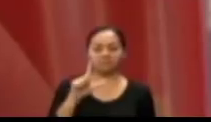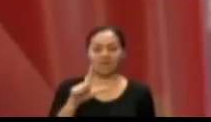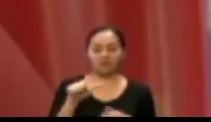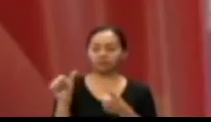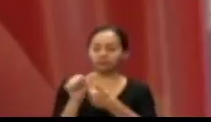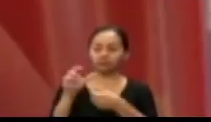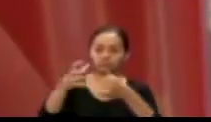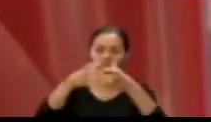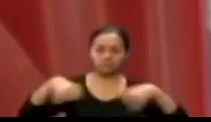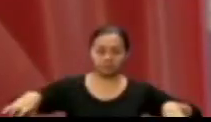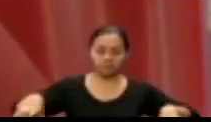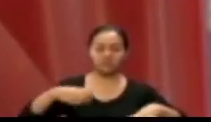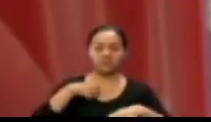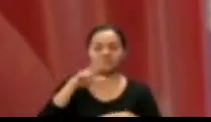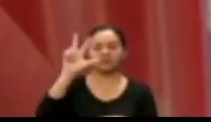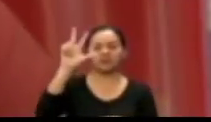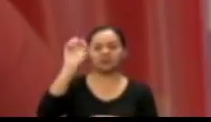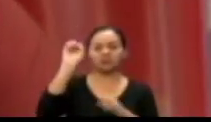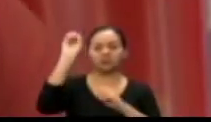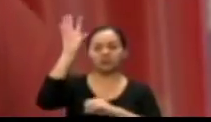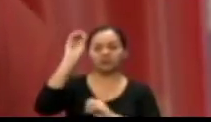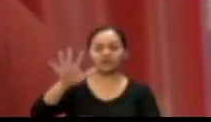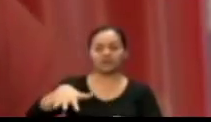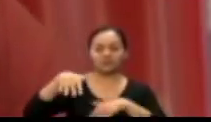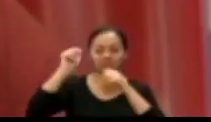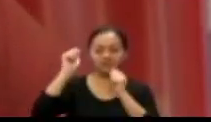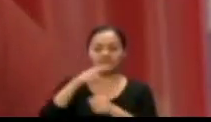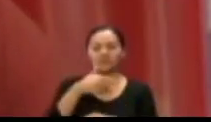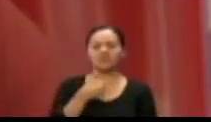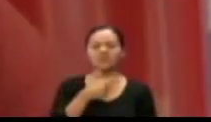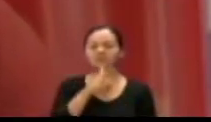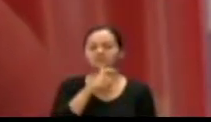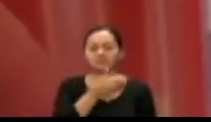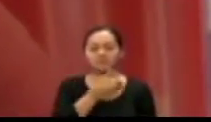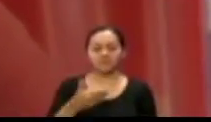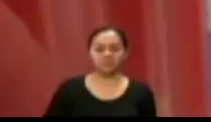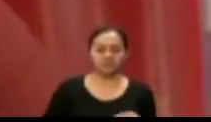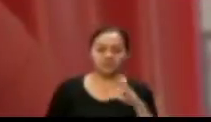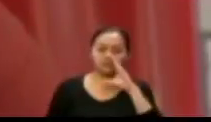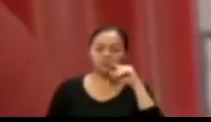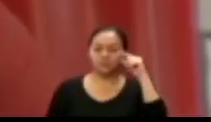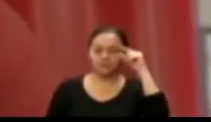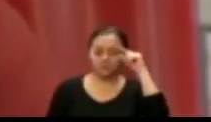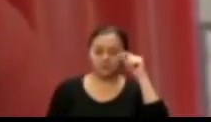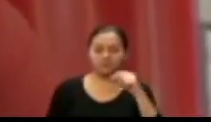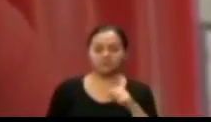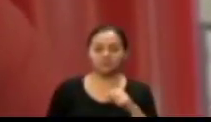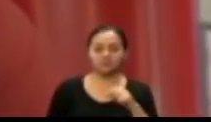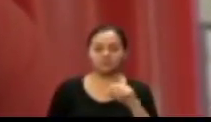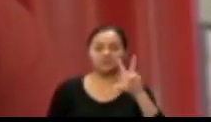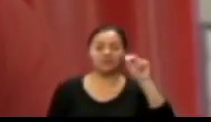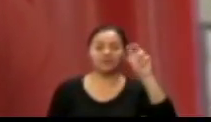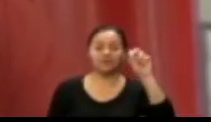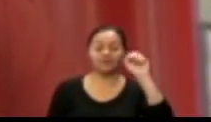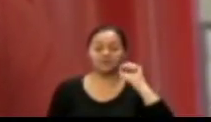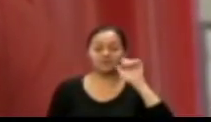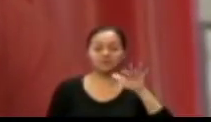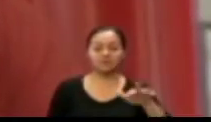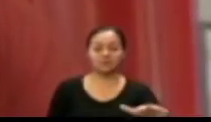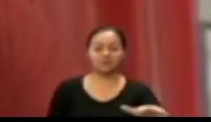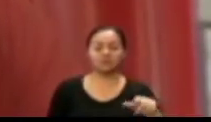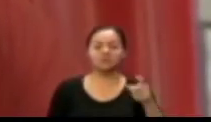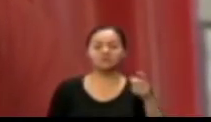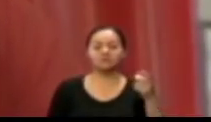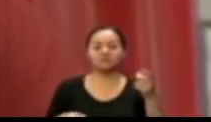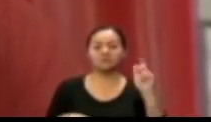son tres conferencias magistrales en las que está el del presidente Rafael Correa el día 30 de septiembre, en donde